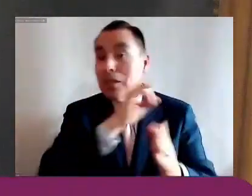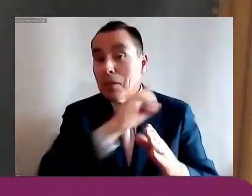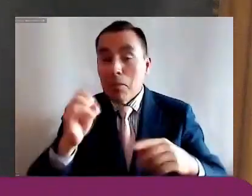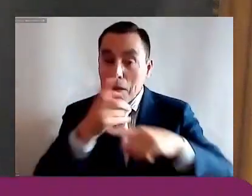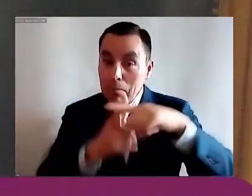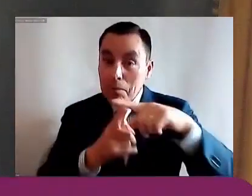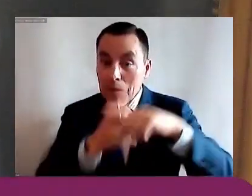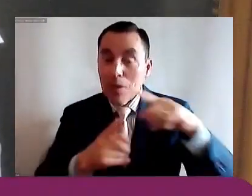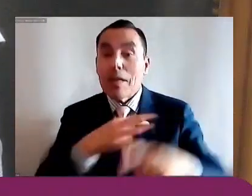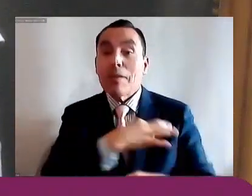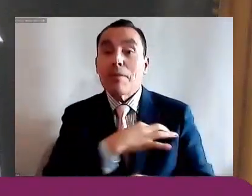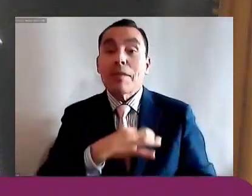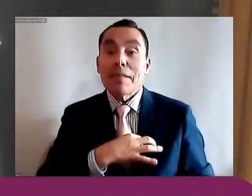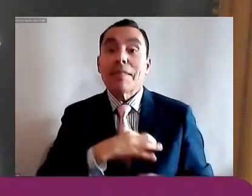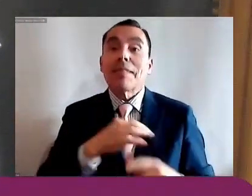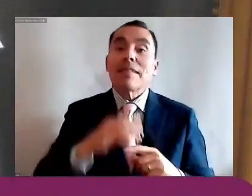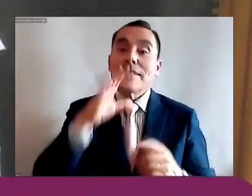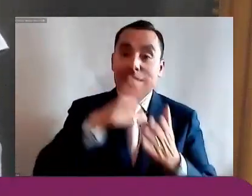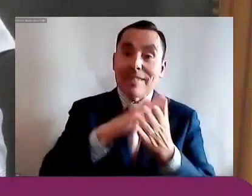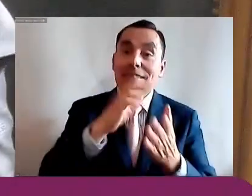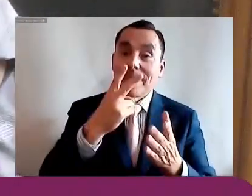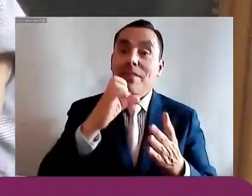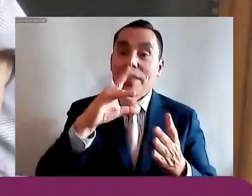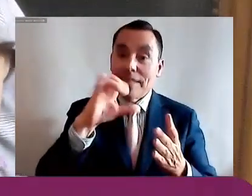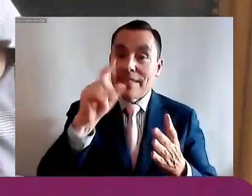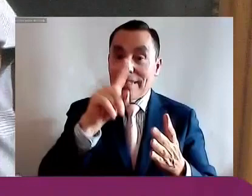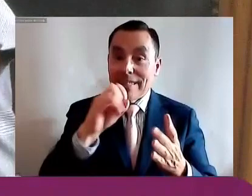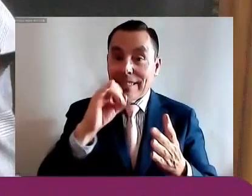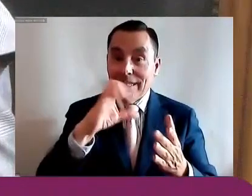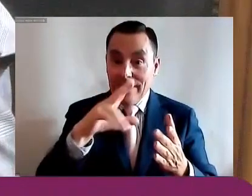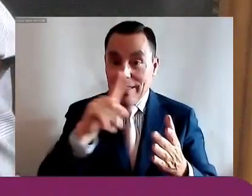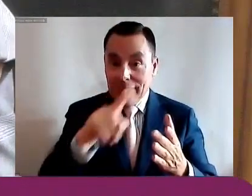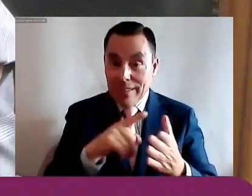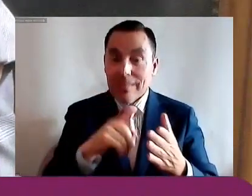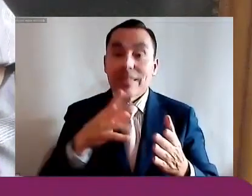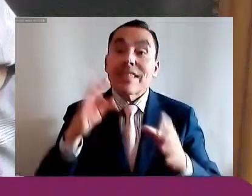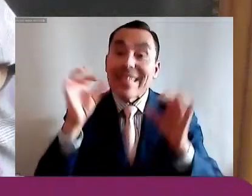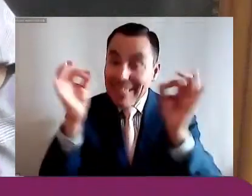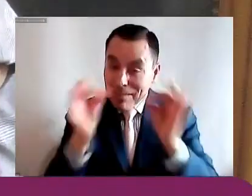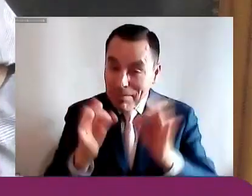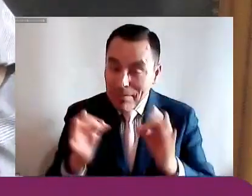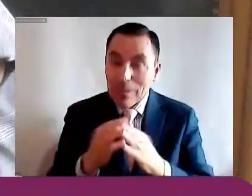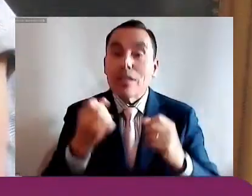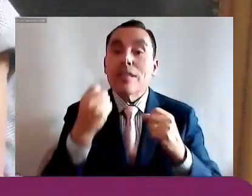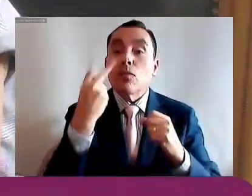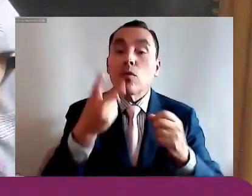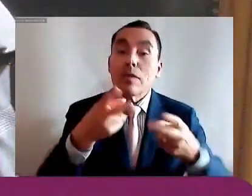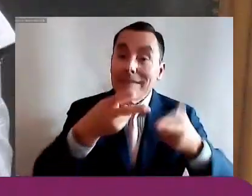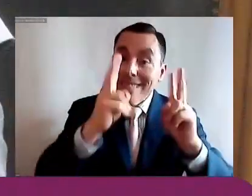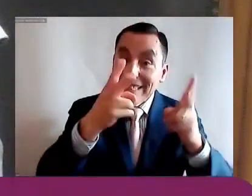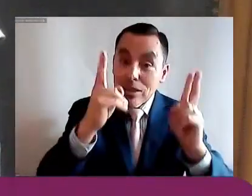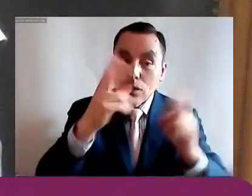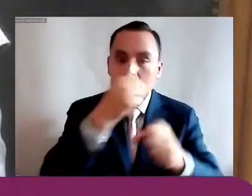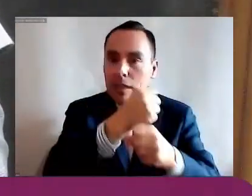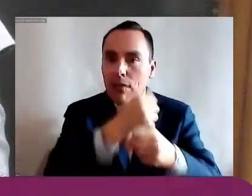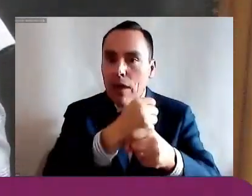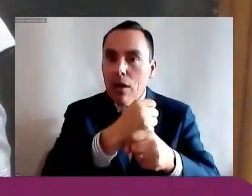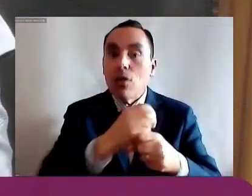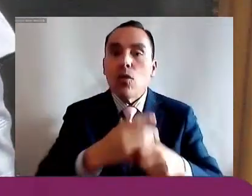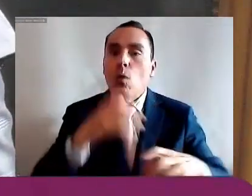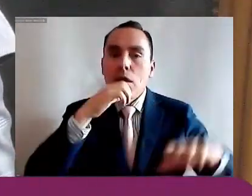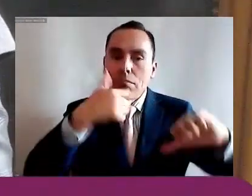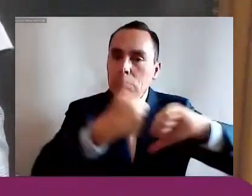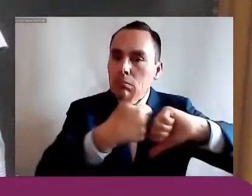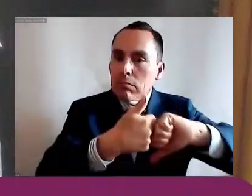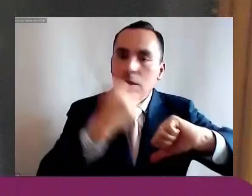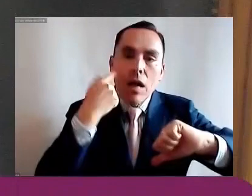ministra Gloriana Cheveszich, quien se hará cargo de moderar el segundo panel referido a derecho del trabajo, género y cuidado, y